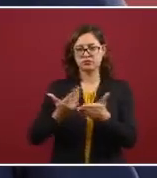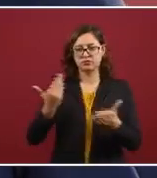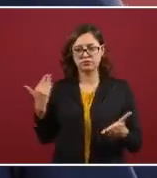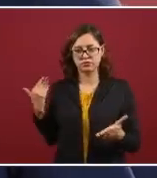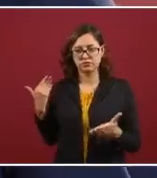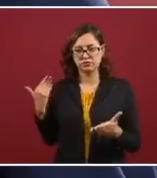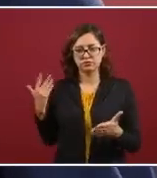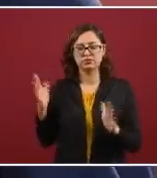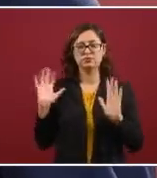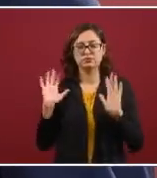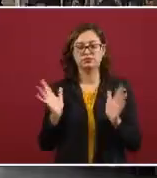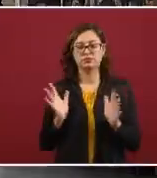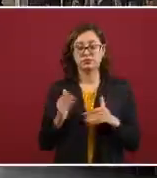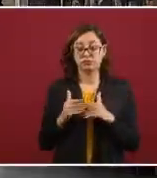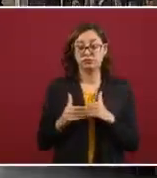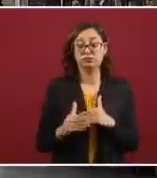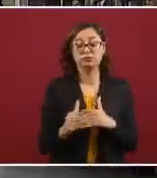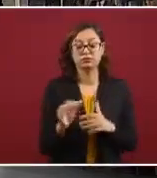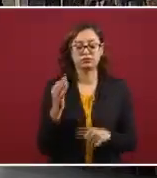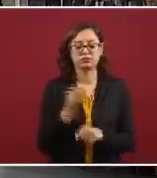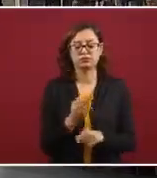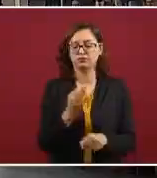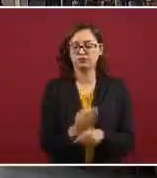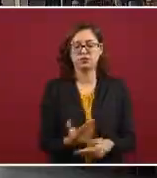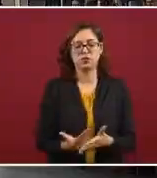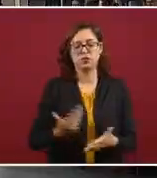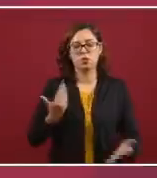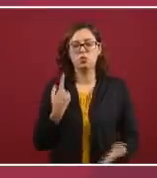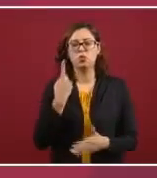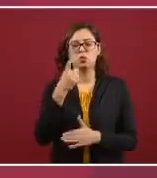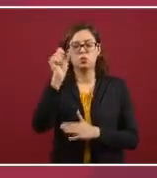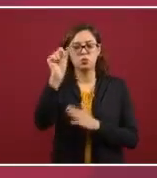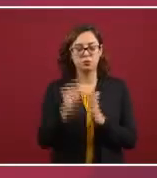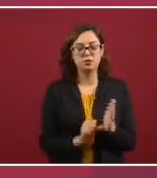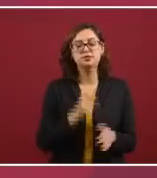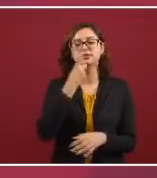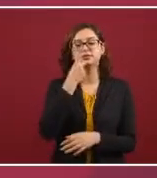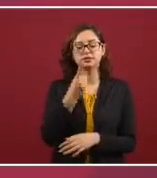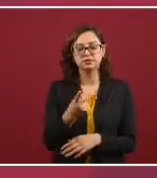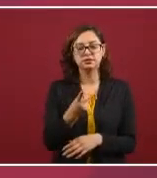que fue de ahora. Dije que